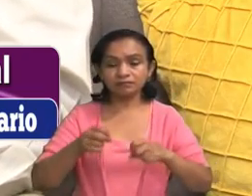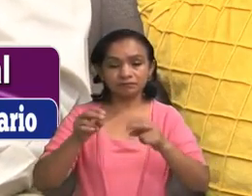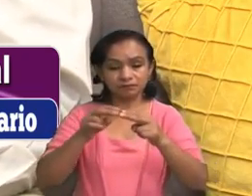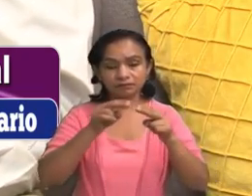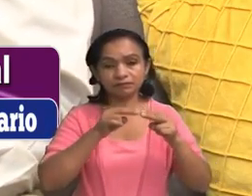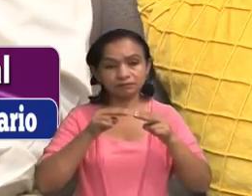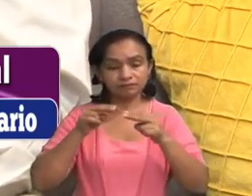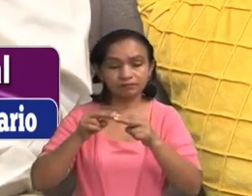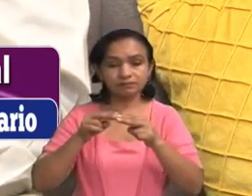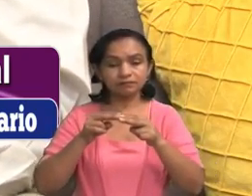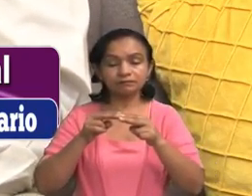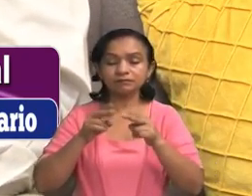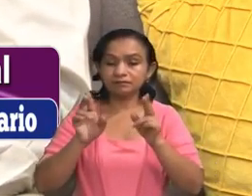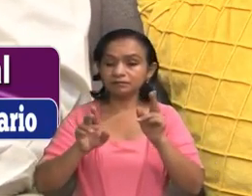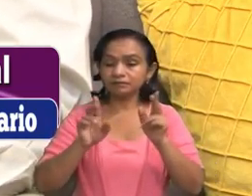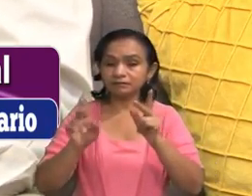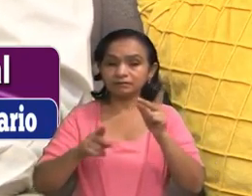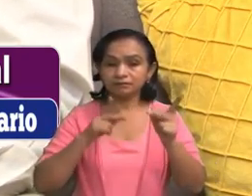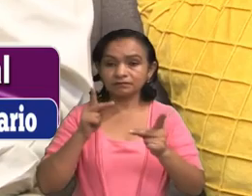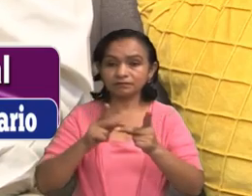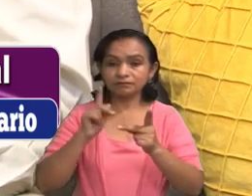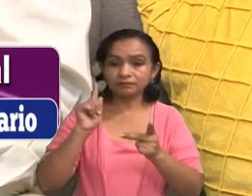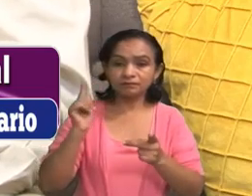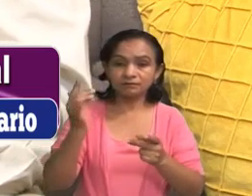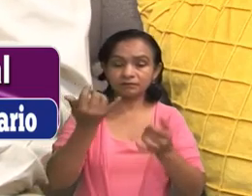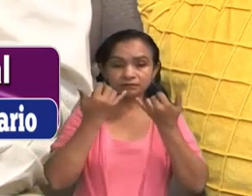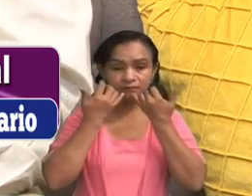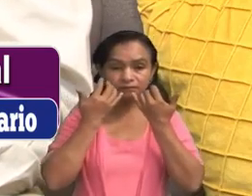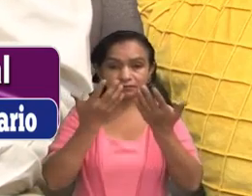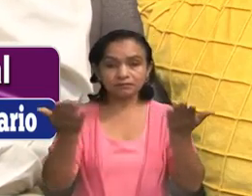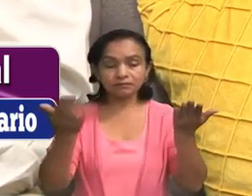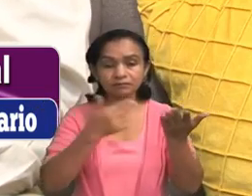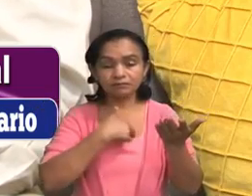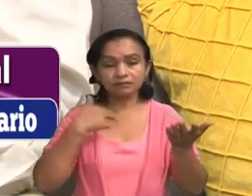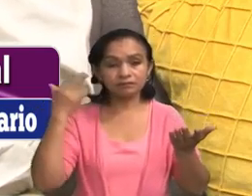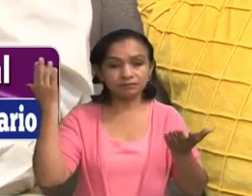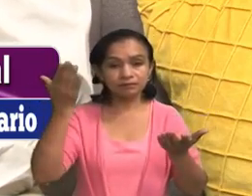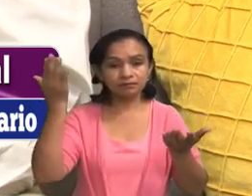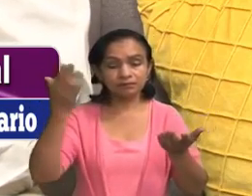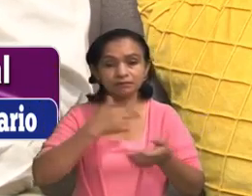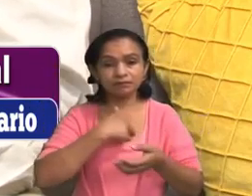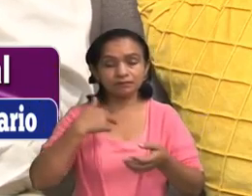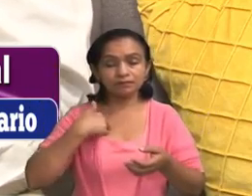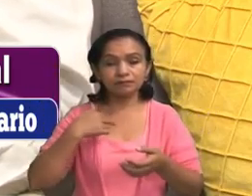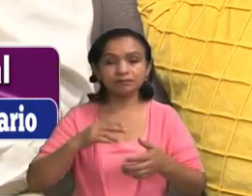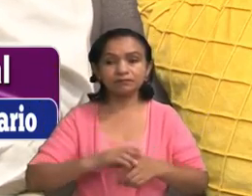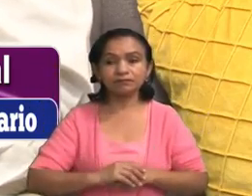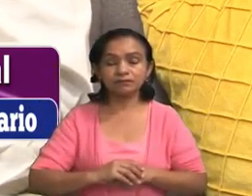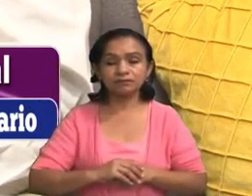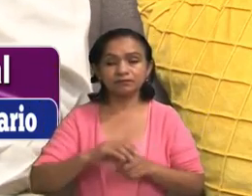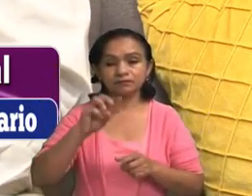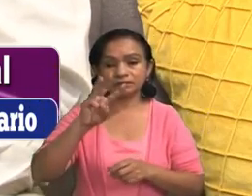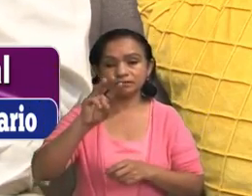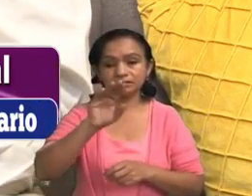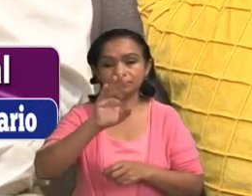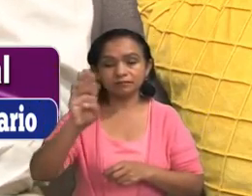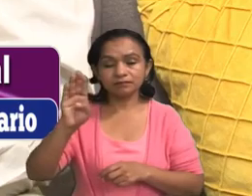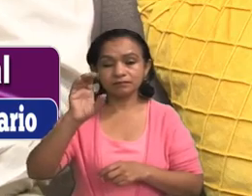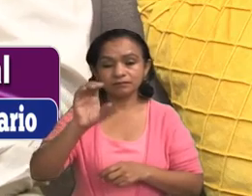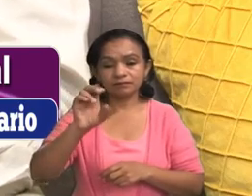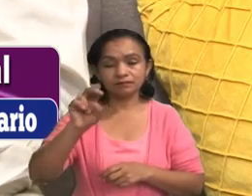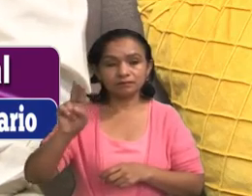vincularse, contactarse directamente. Y toda la información generada de este congreso va a estar ahí alojada en la página web del CNU,